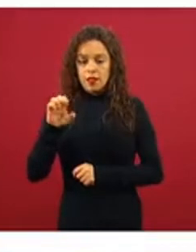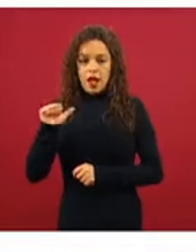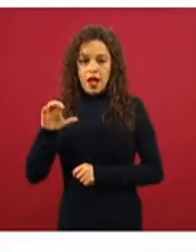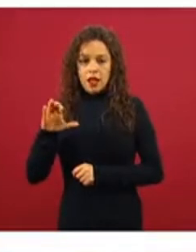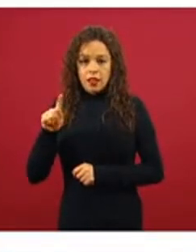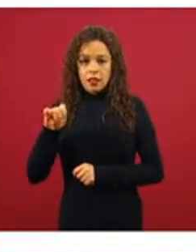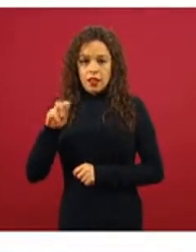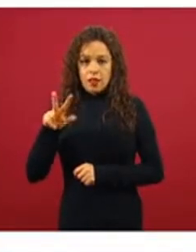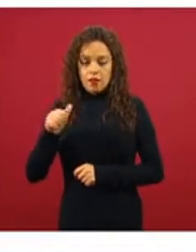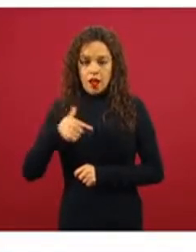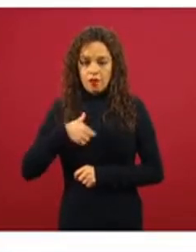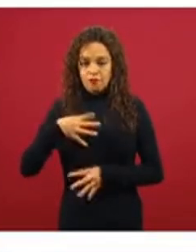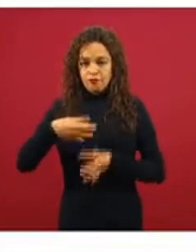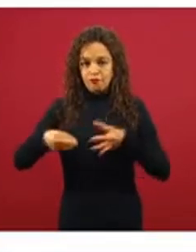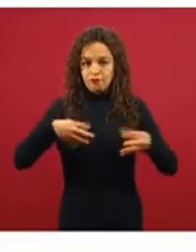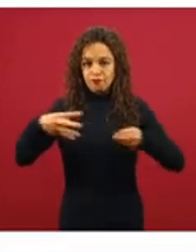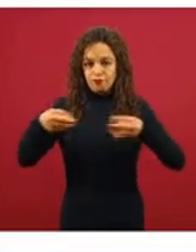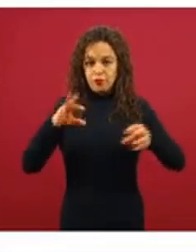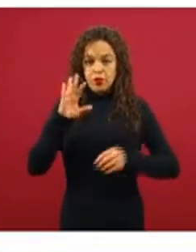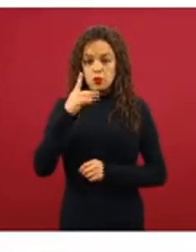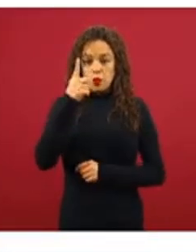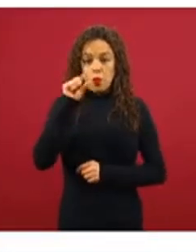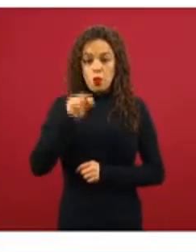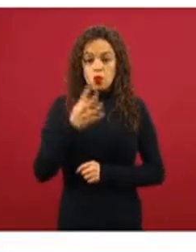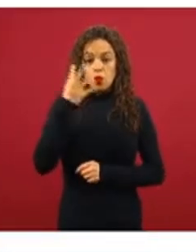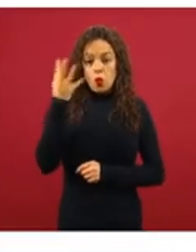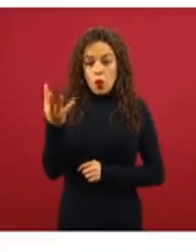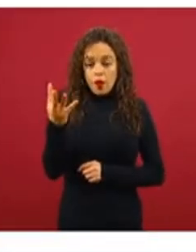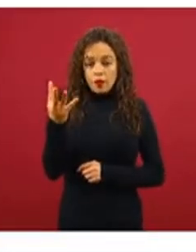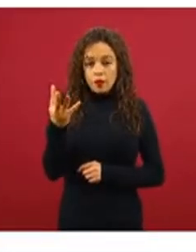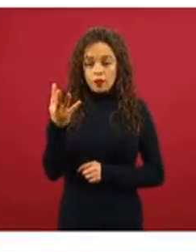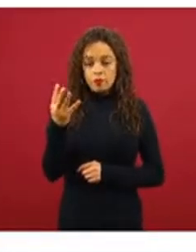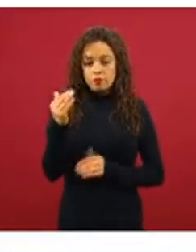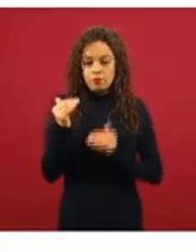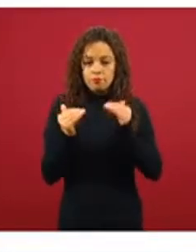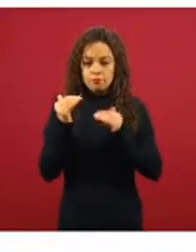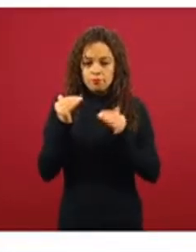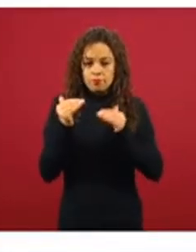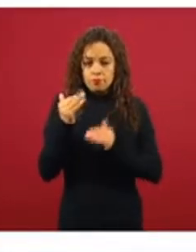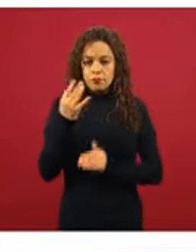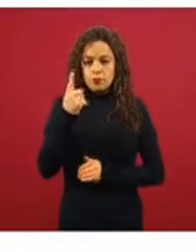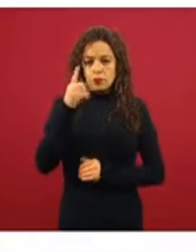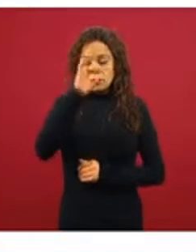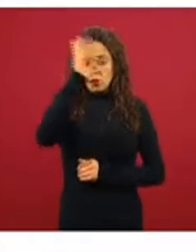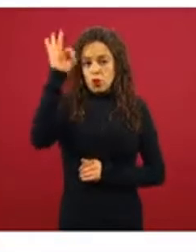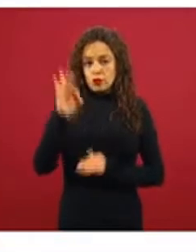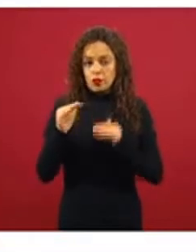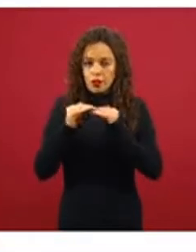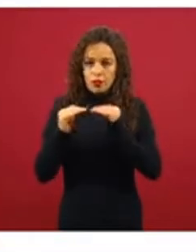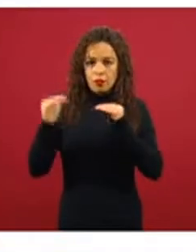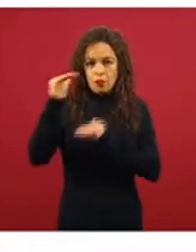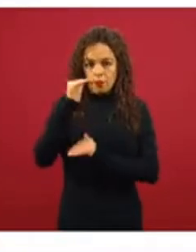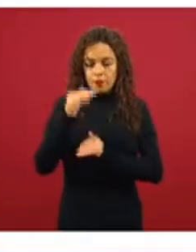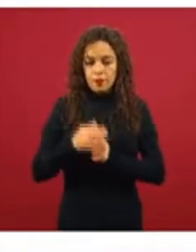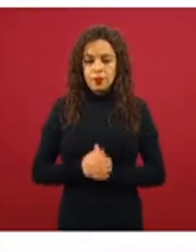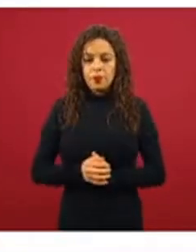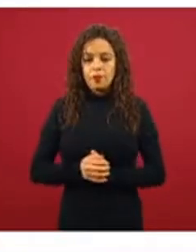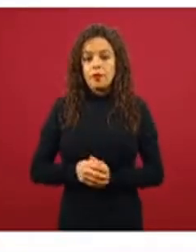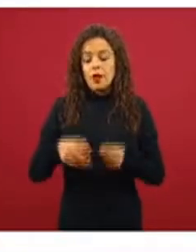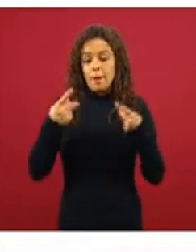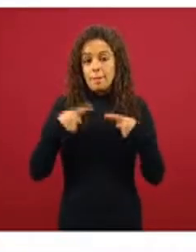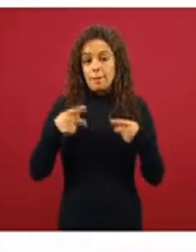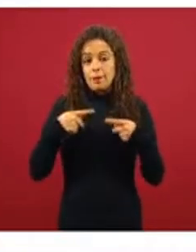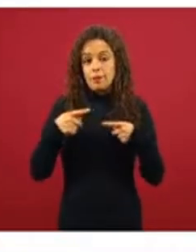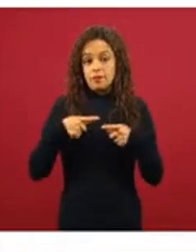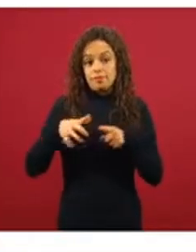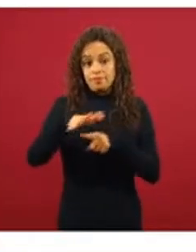en 51.4 o un poco más de 51% la cantidad o la proporción de casos en la región